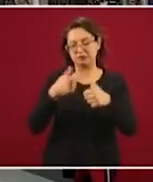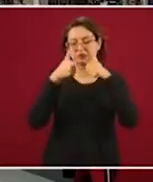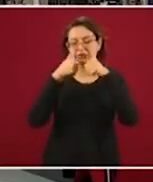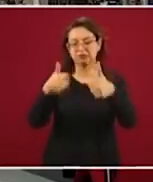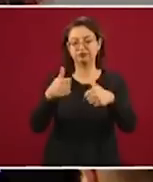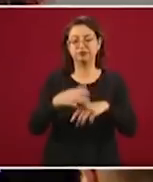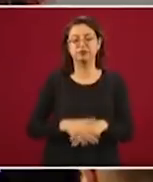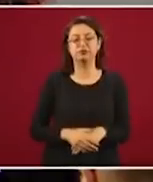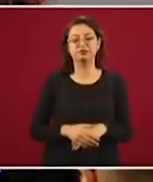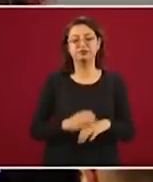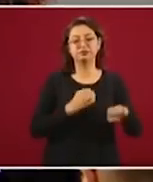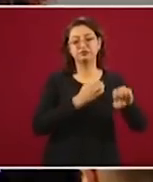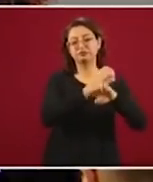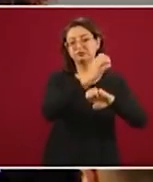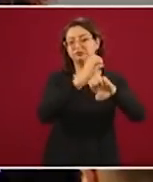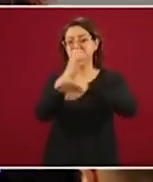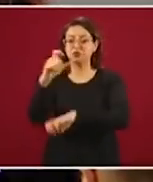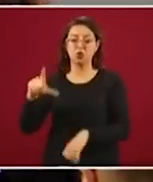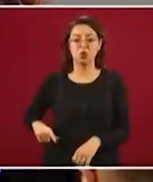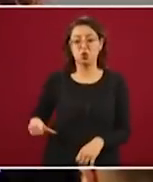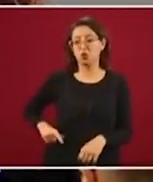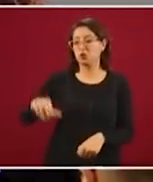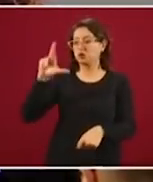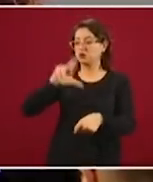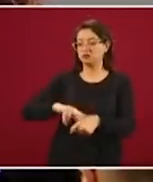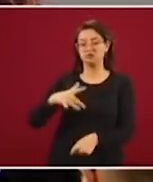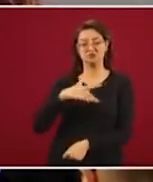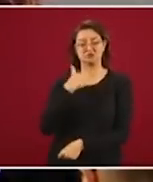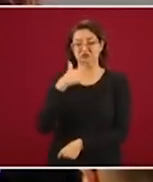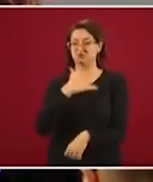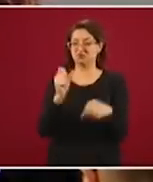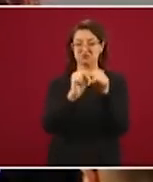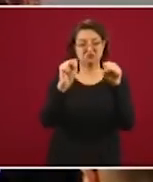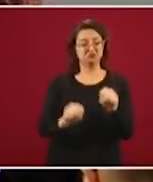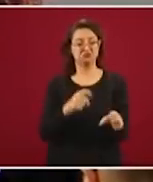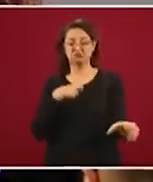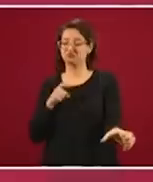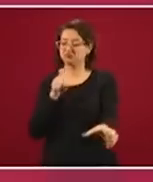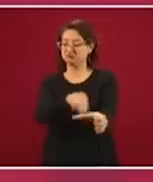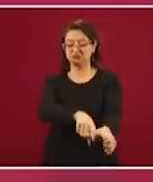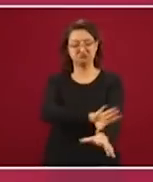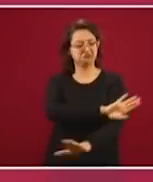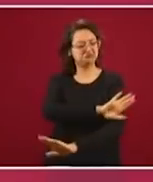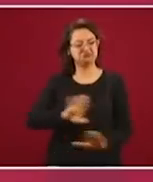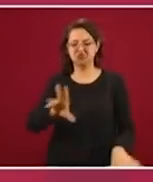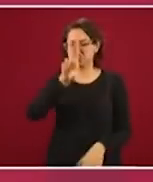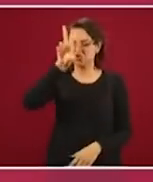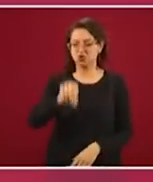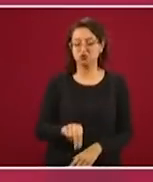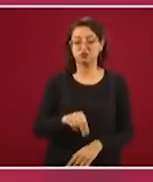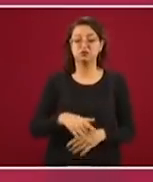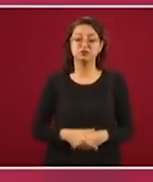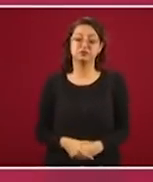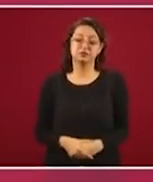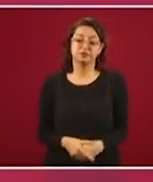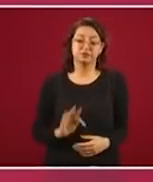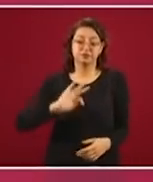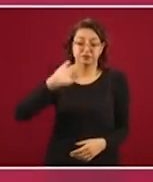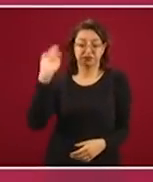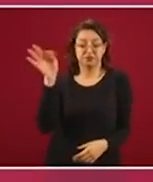en donde los gobernadores decidieron no adherirse al sistema, que la federación se